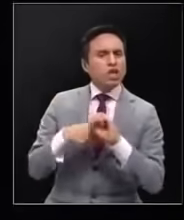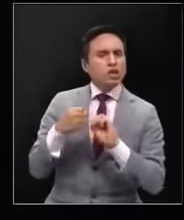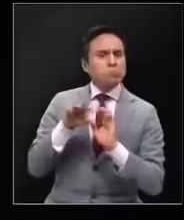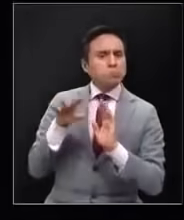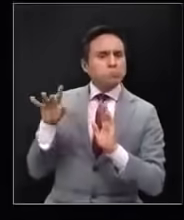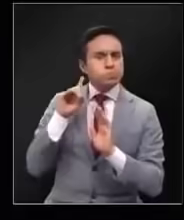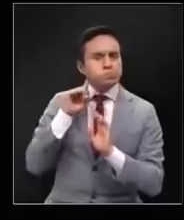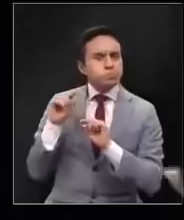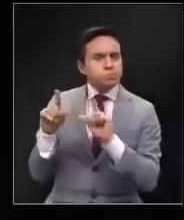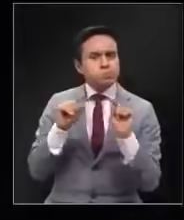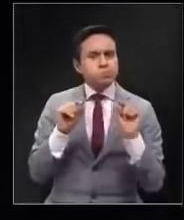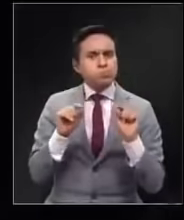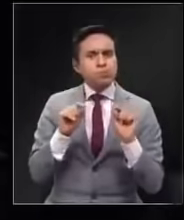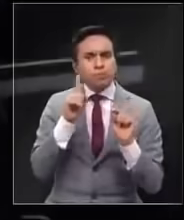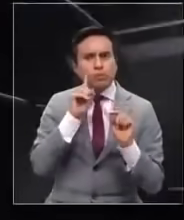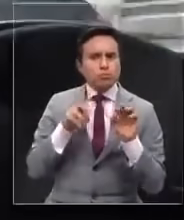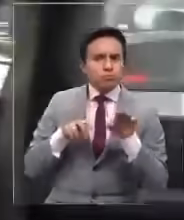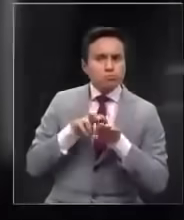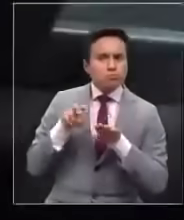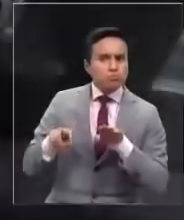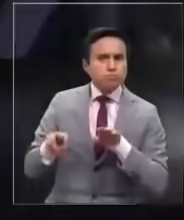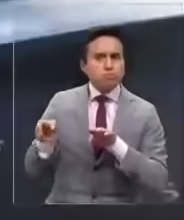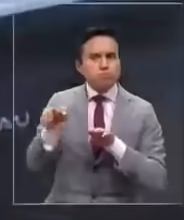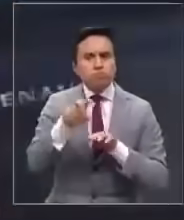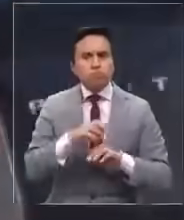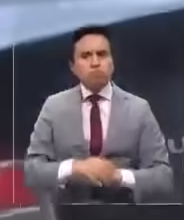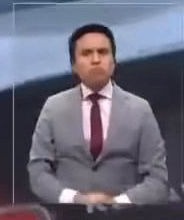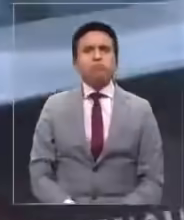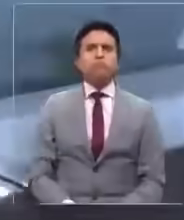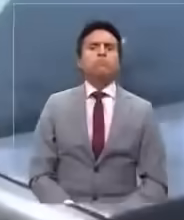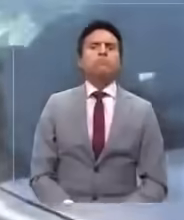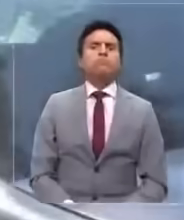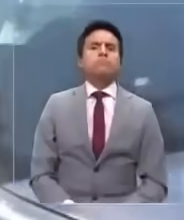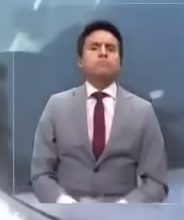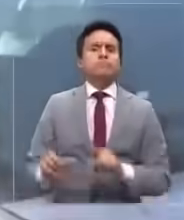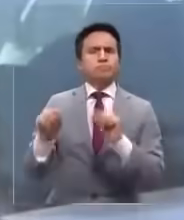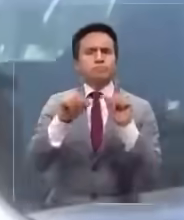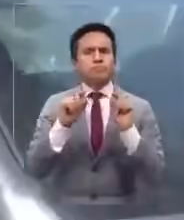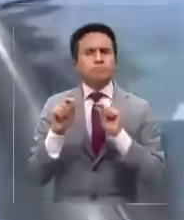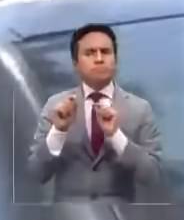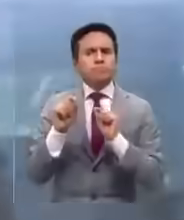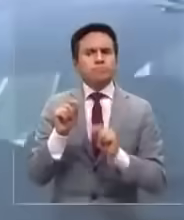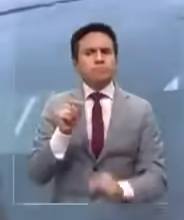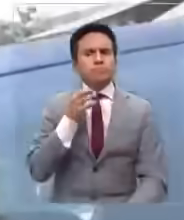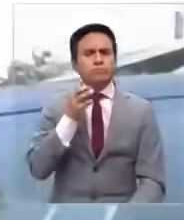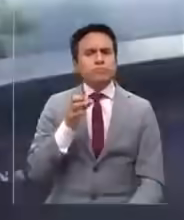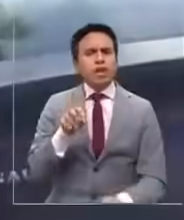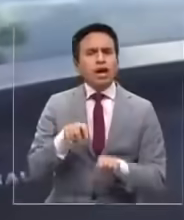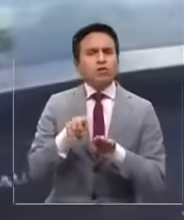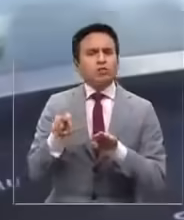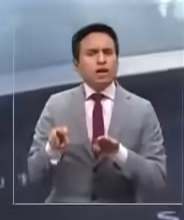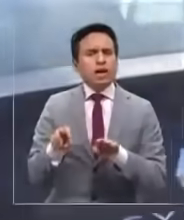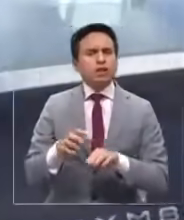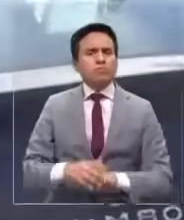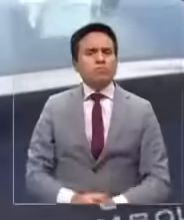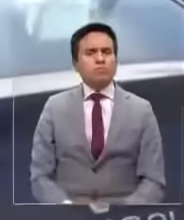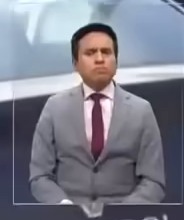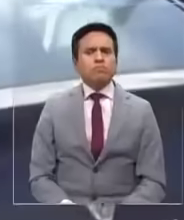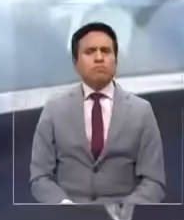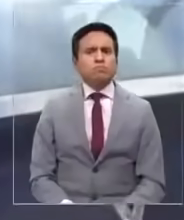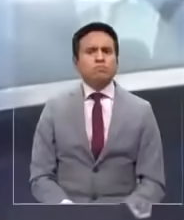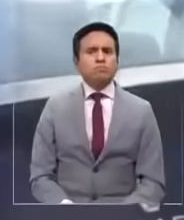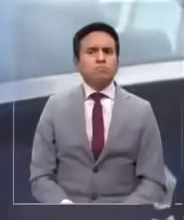¿La juegan? Ya, vamos con todo. ¿La juegan? ¿Dónde está el color blanco? ¿El color blanco? ¿El color